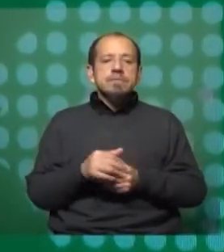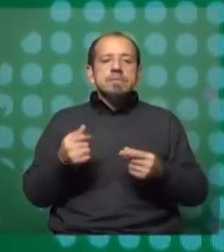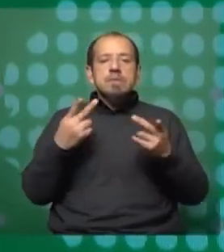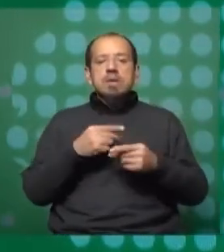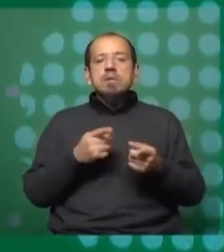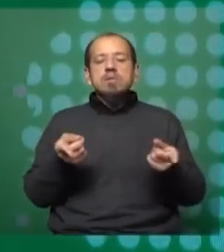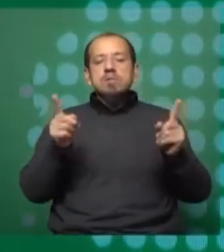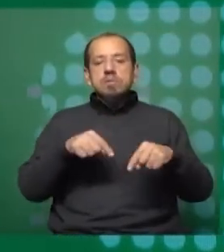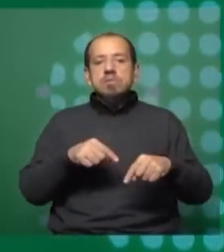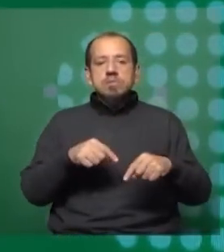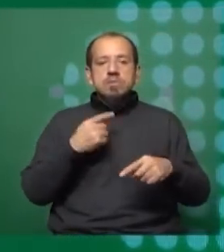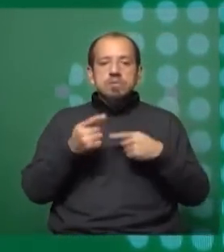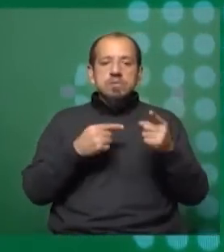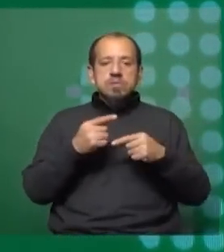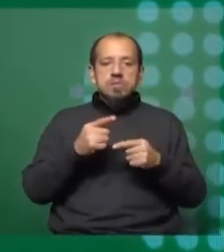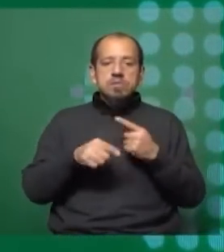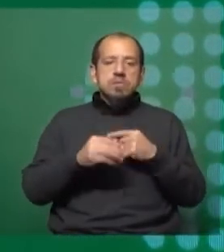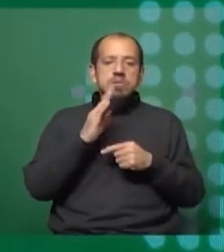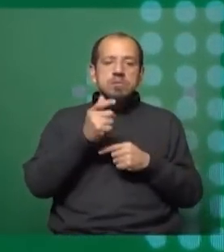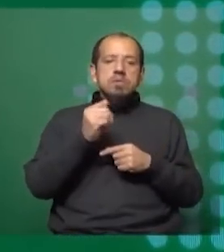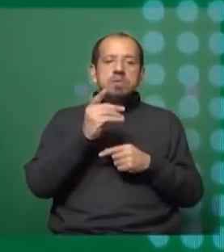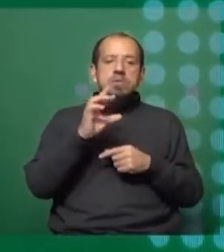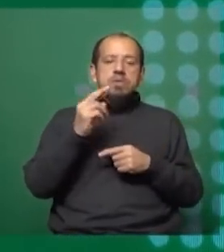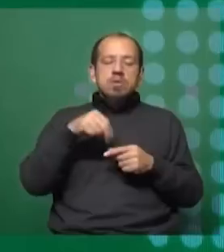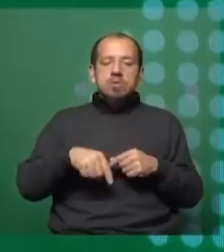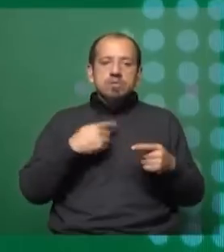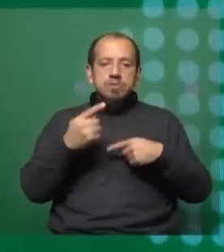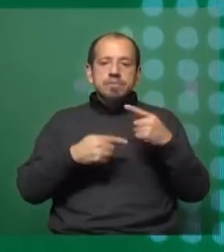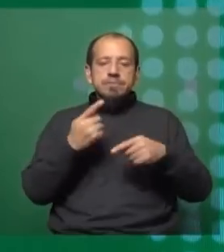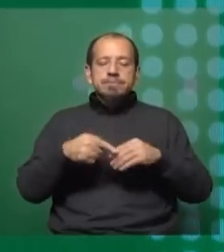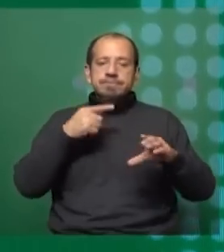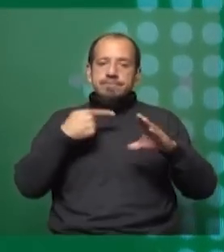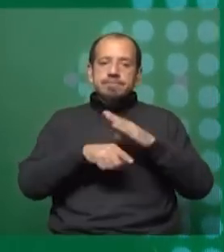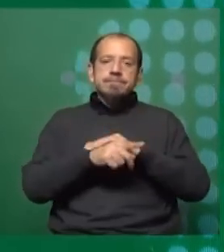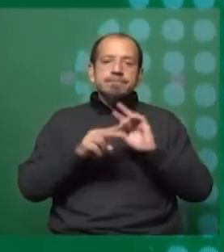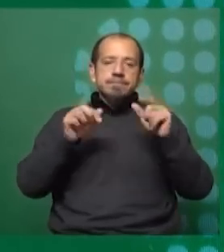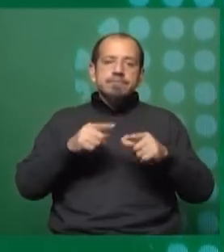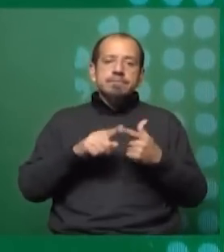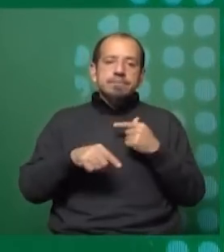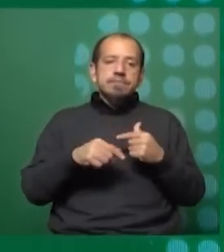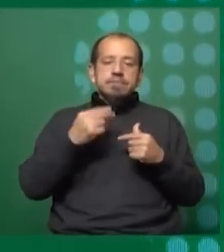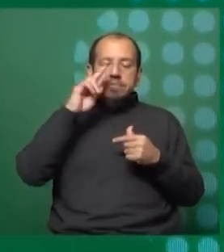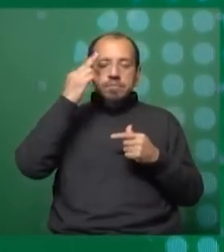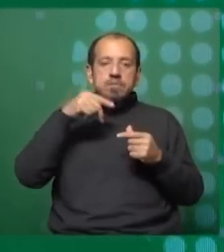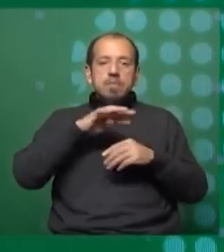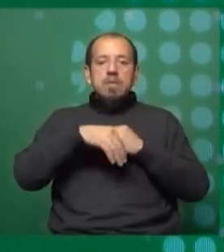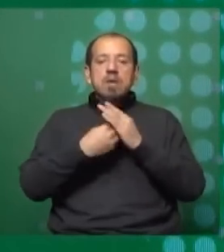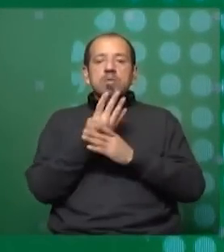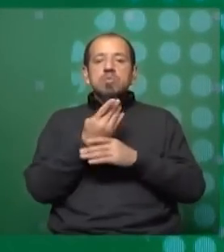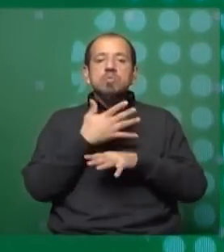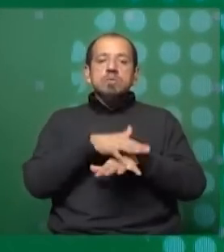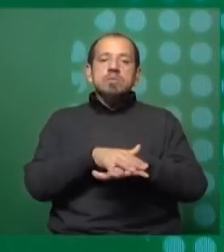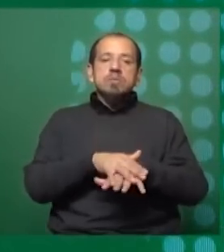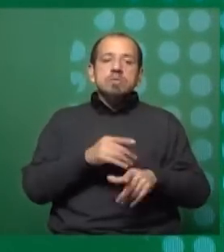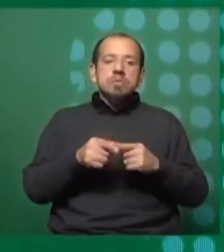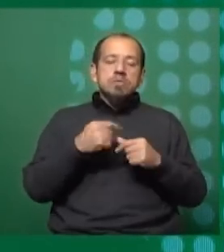nosotros y enseguida con nuestro analista internacional Álvaro padrón Seguiremos profundizando en esta cuestión de Uruguay el mercosur la inserción